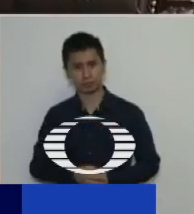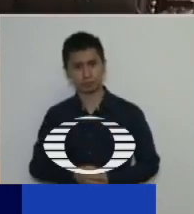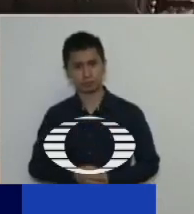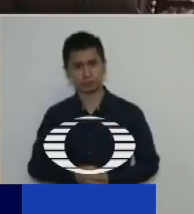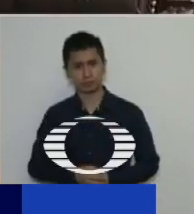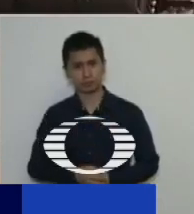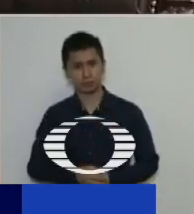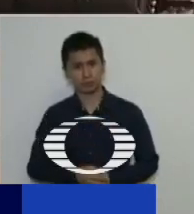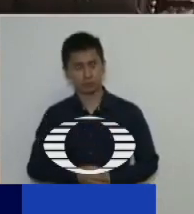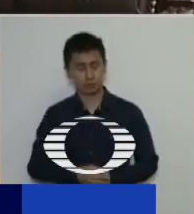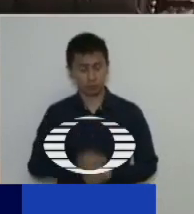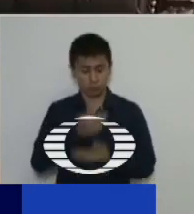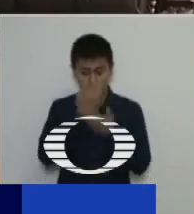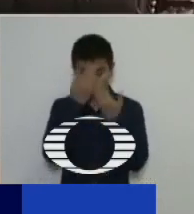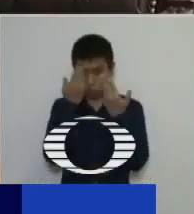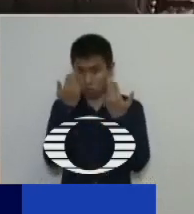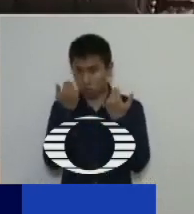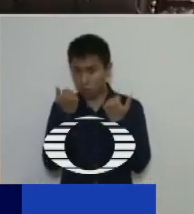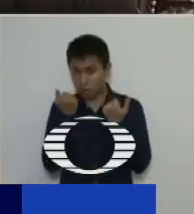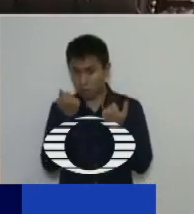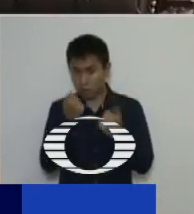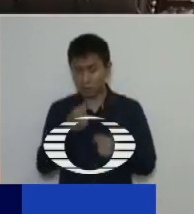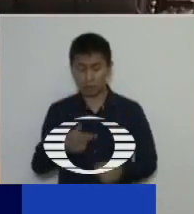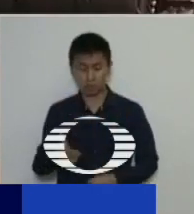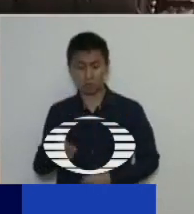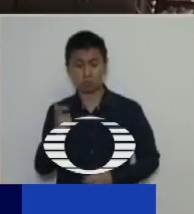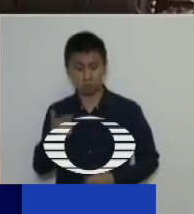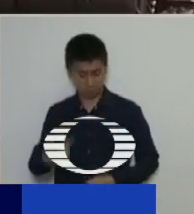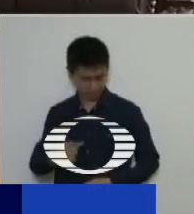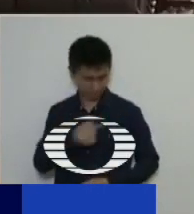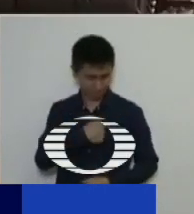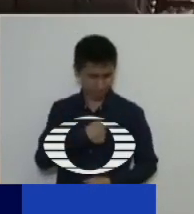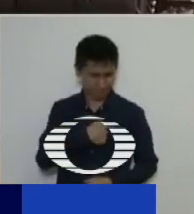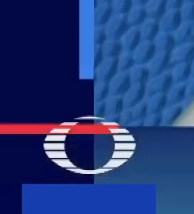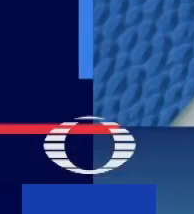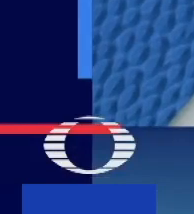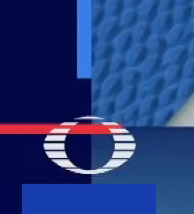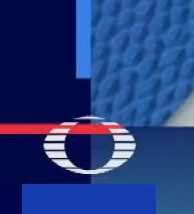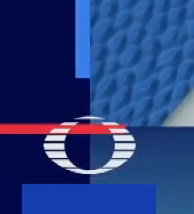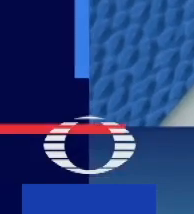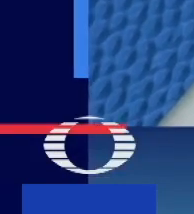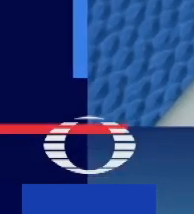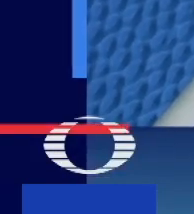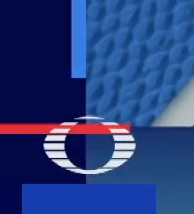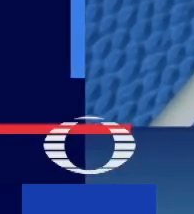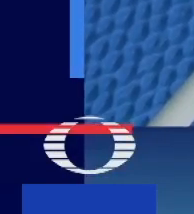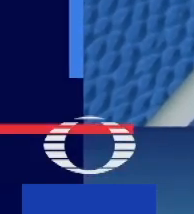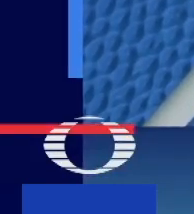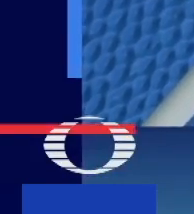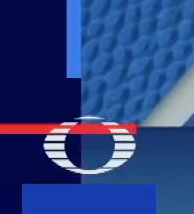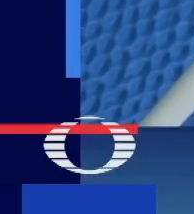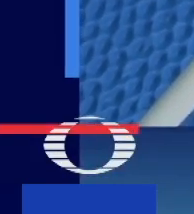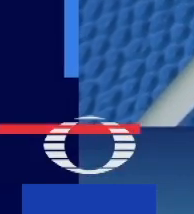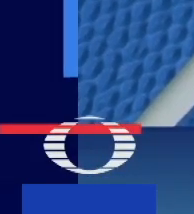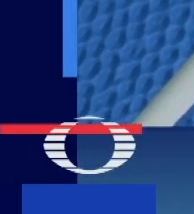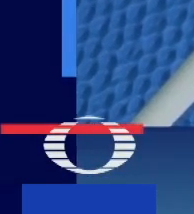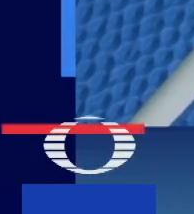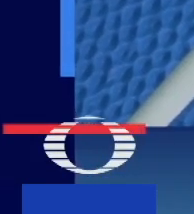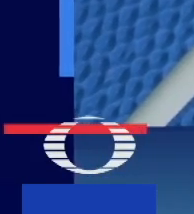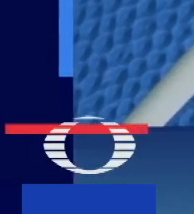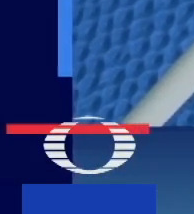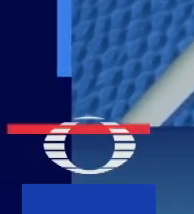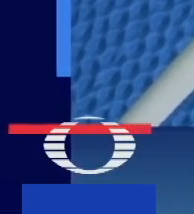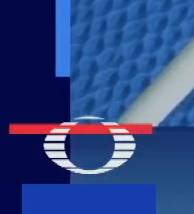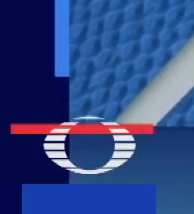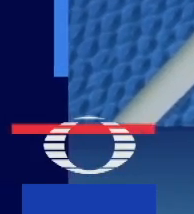es sin tener la certeza quien quien realizó esta estas lesiones aunque en redes sociales ha trascendido la muerte de al menos